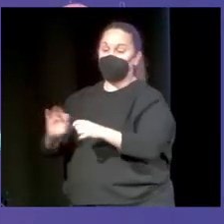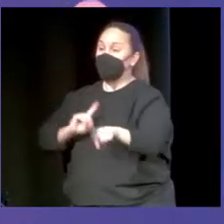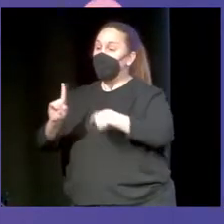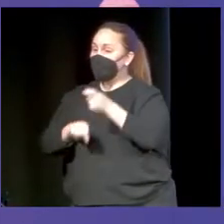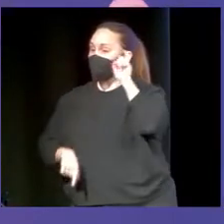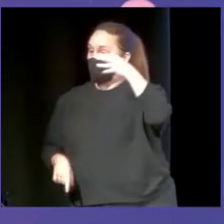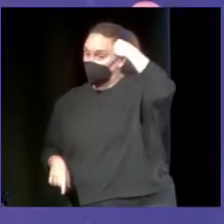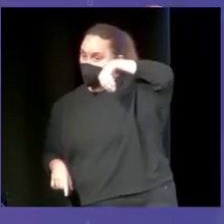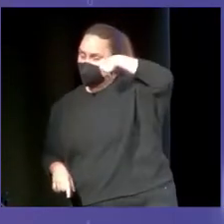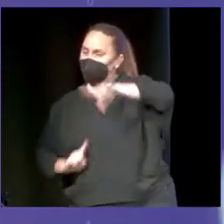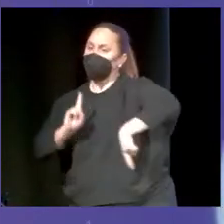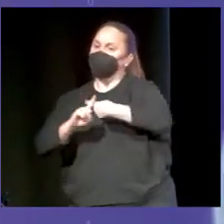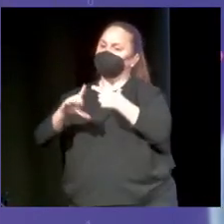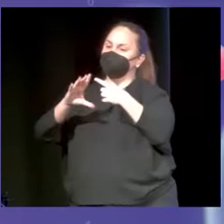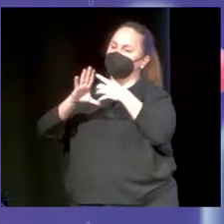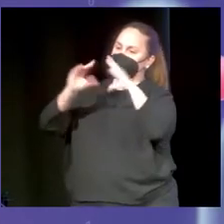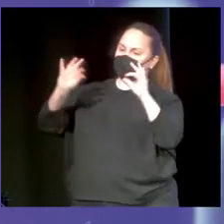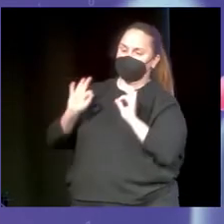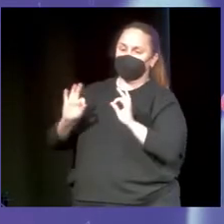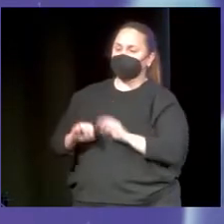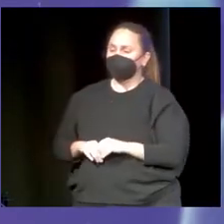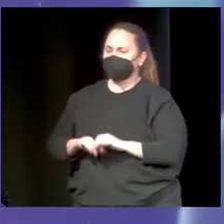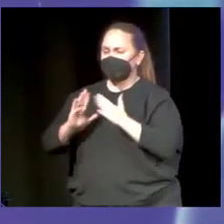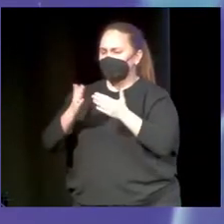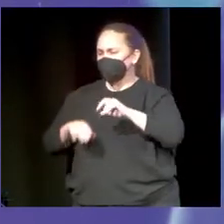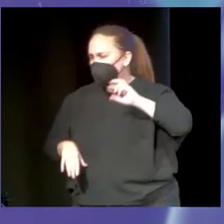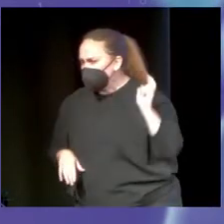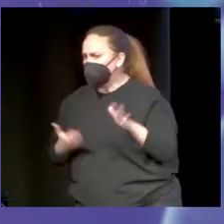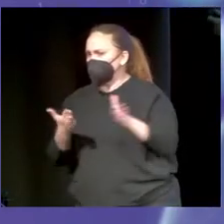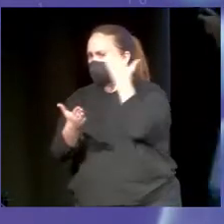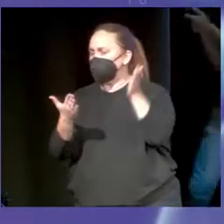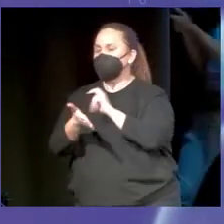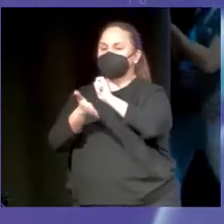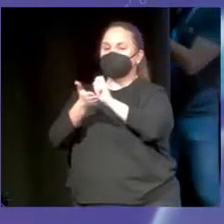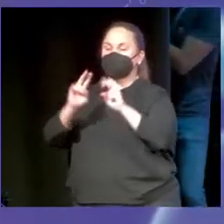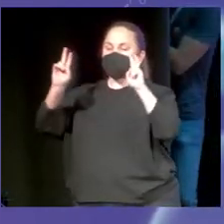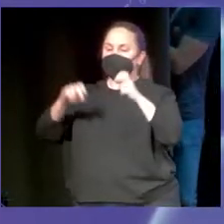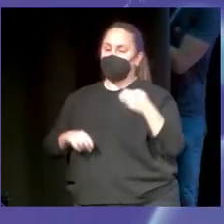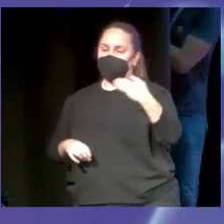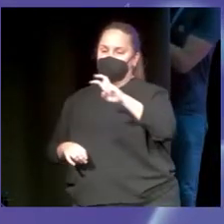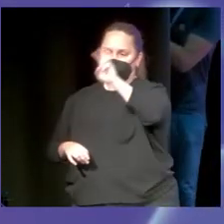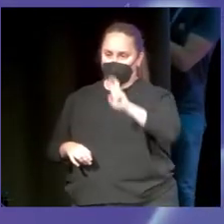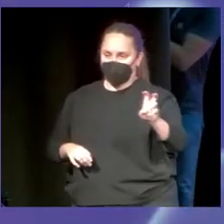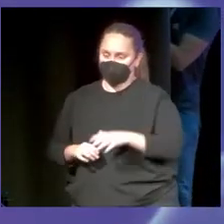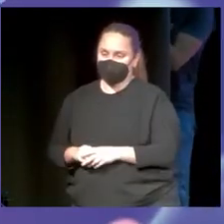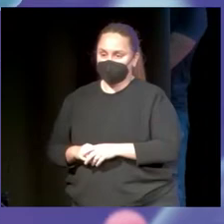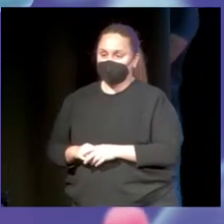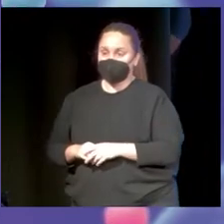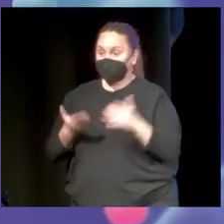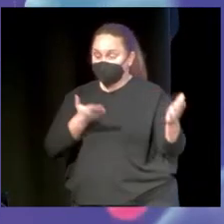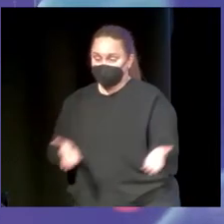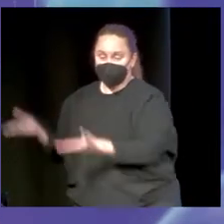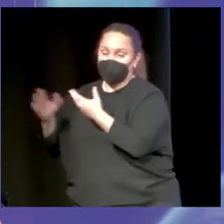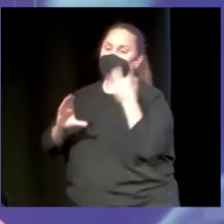máster y universidad y ha escrito muchísimos libros sobre bitcoins así que sin más dilación os presento a